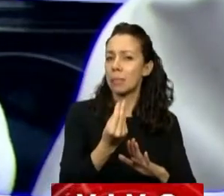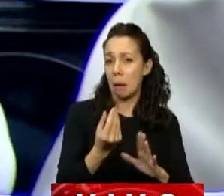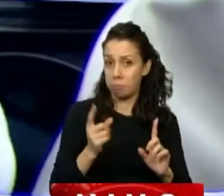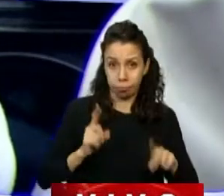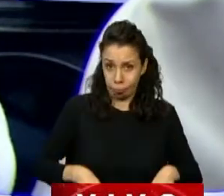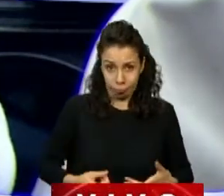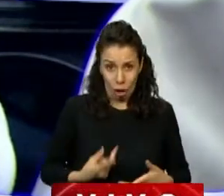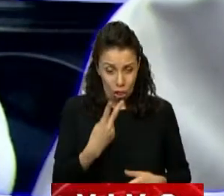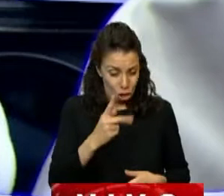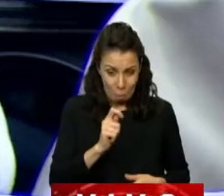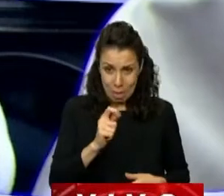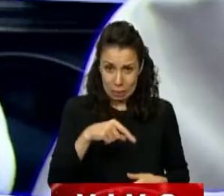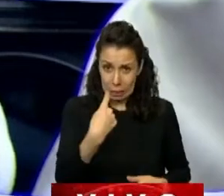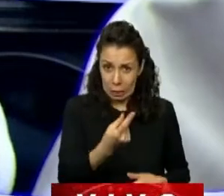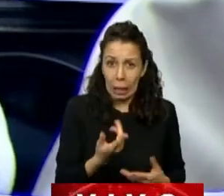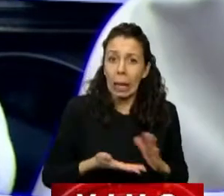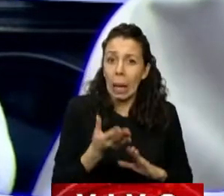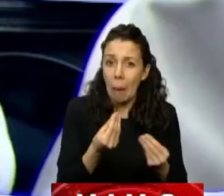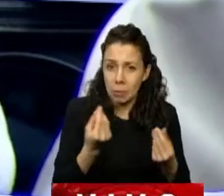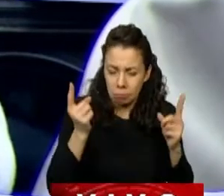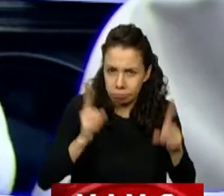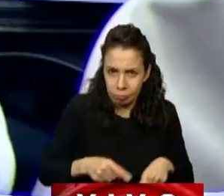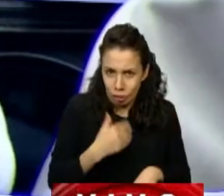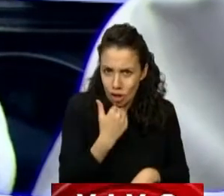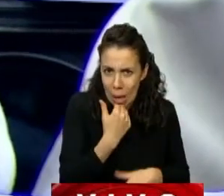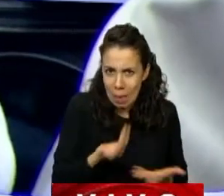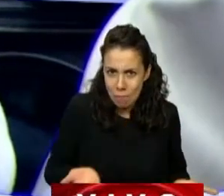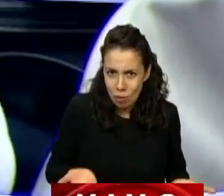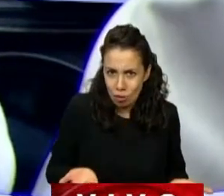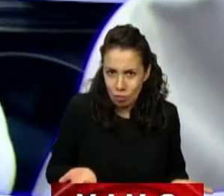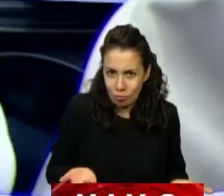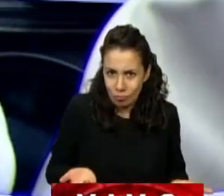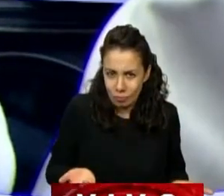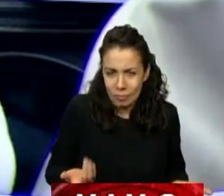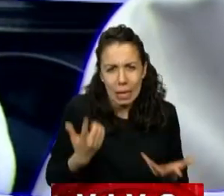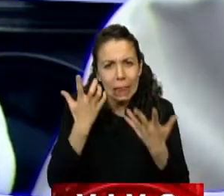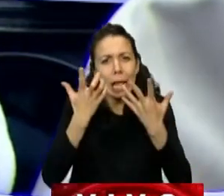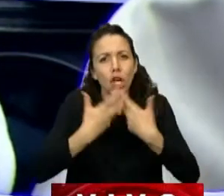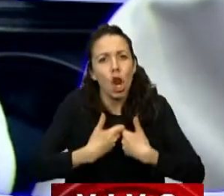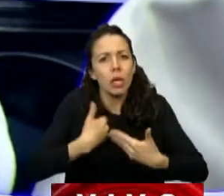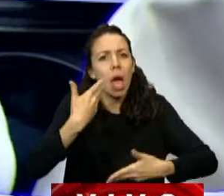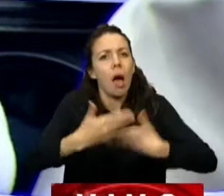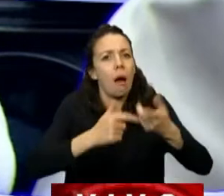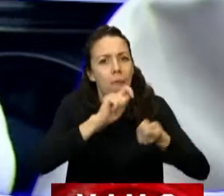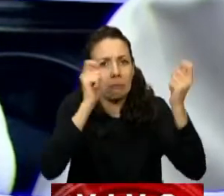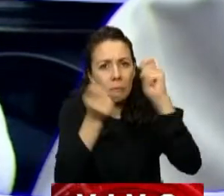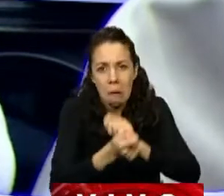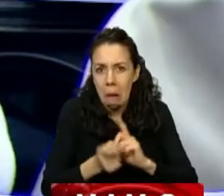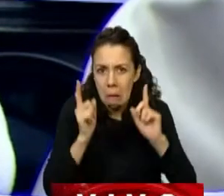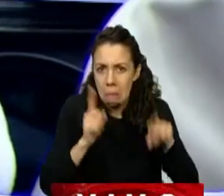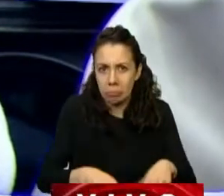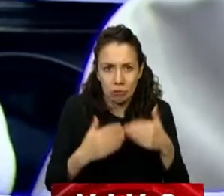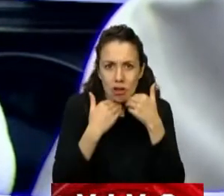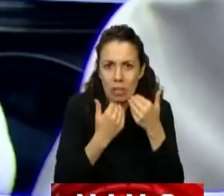meses. No sabemos qué va a pasar o cómo va a mutar nuestra tecnología. No sabemos qué va a